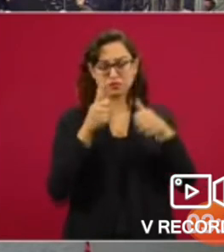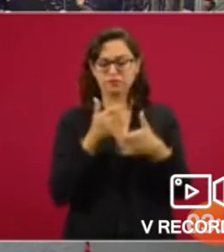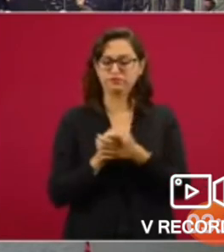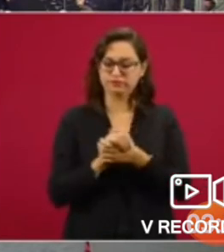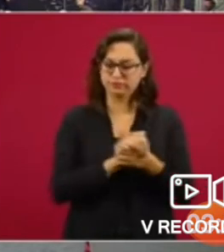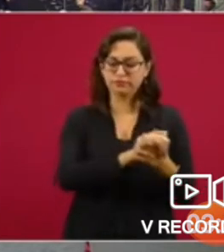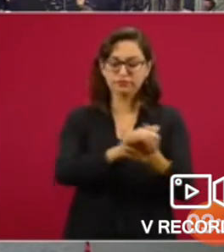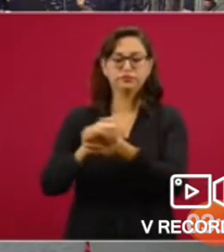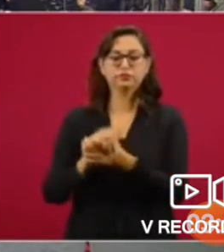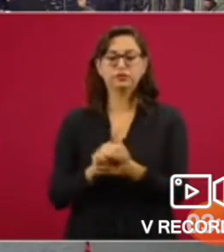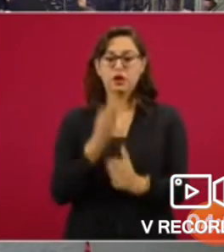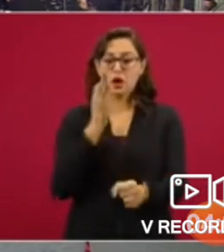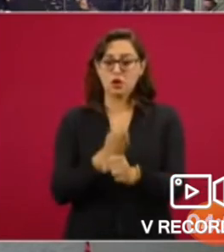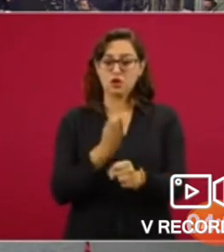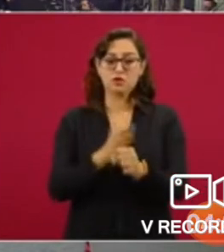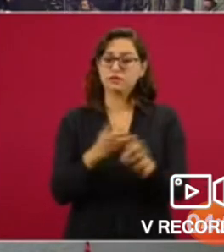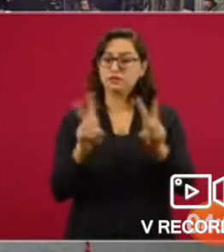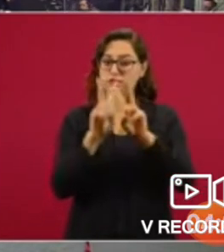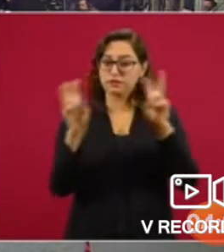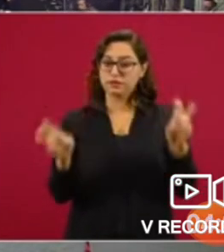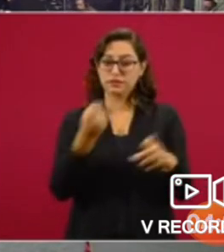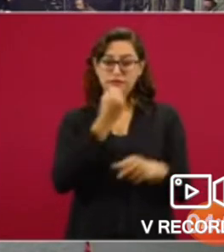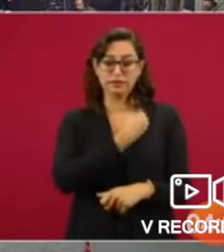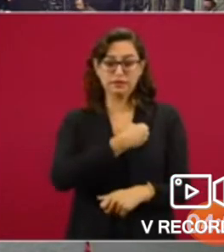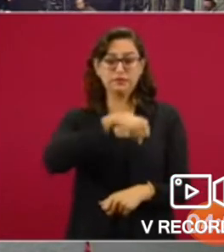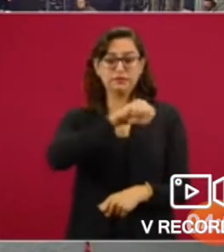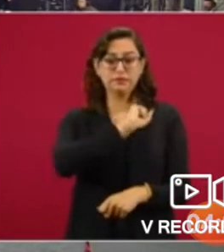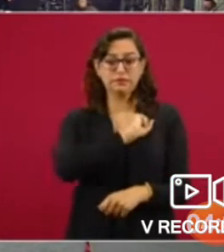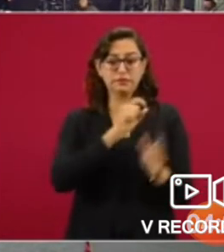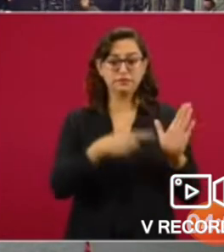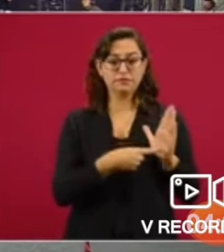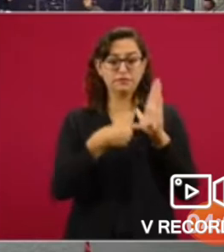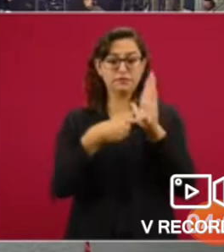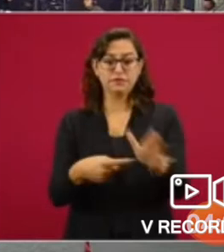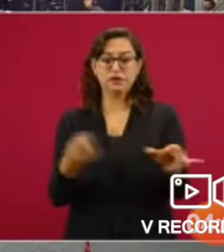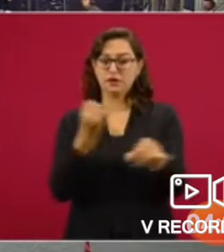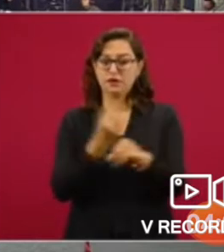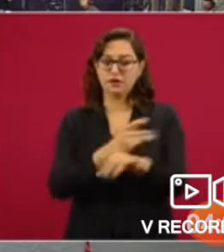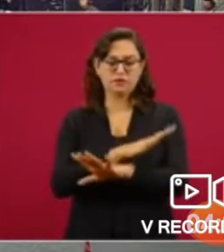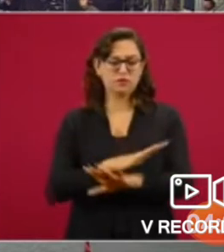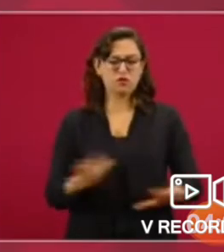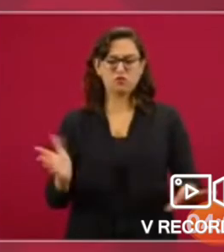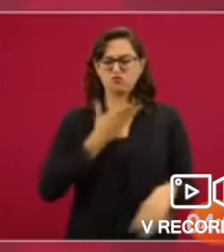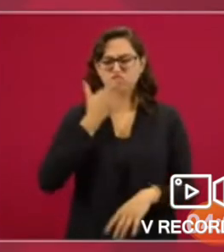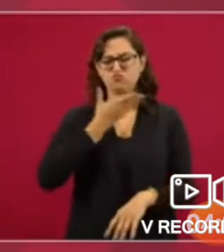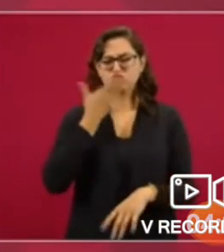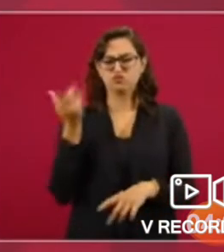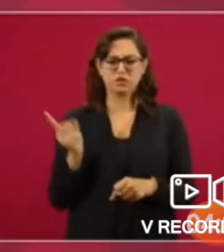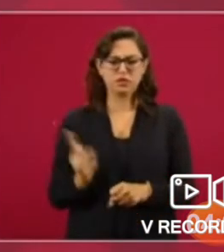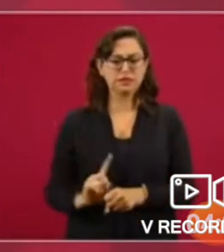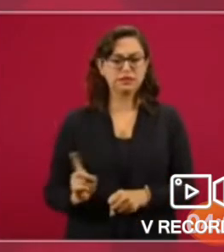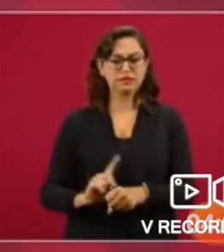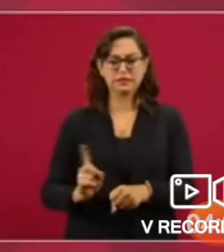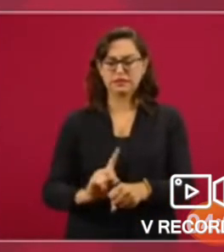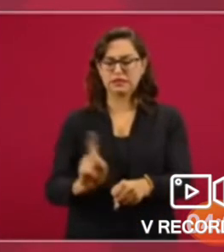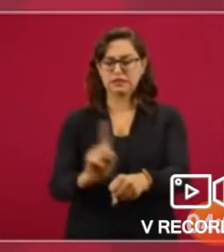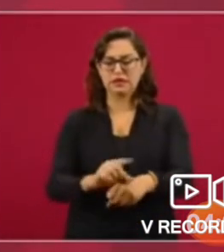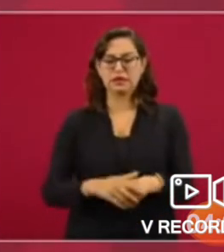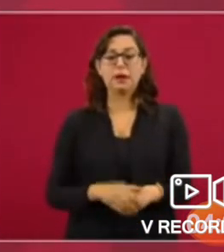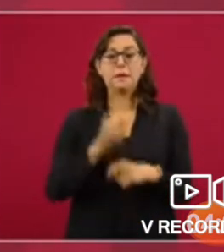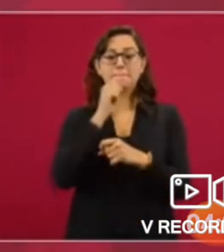En el pulso de la salud, hoy presentamos el informe técnico diario y también